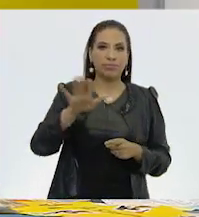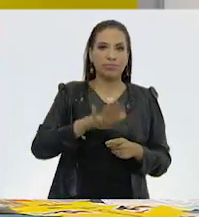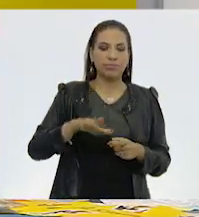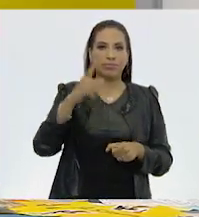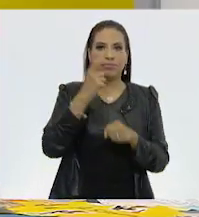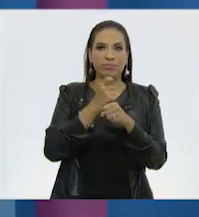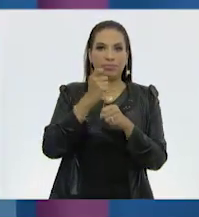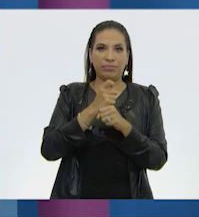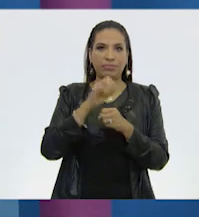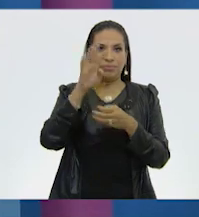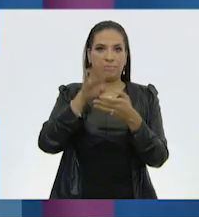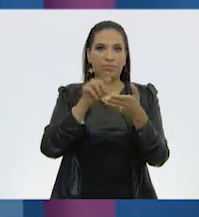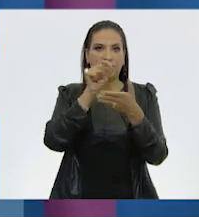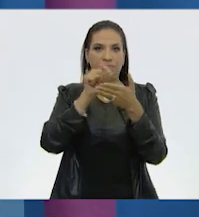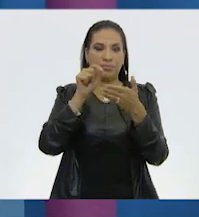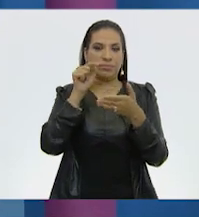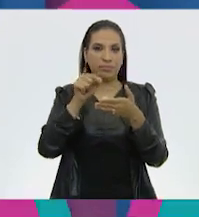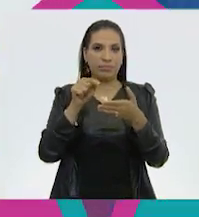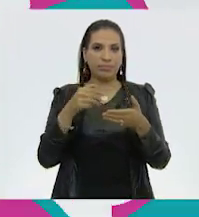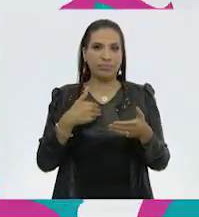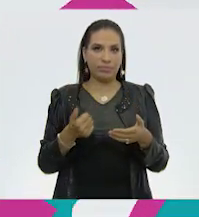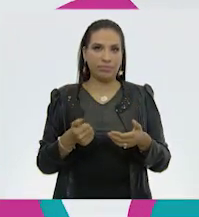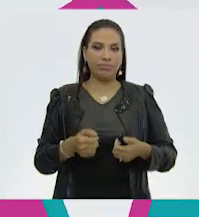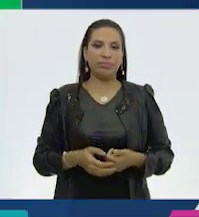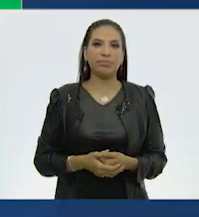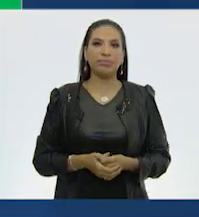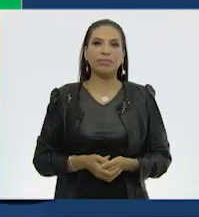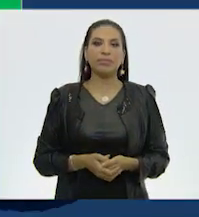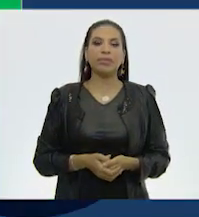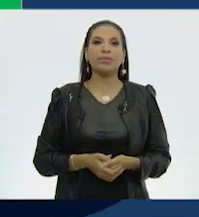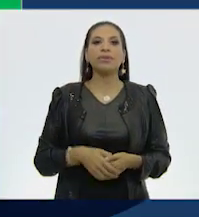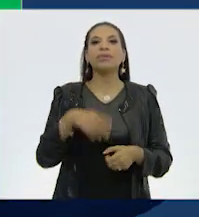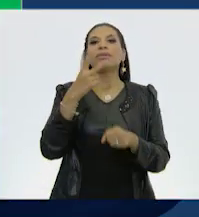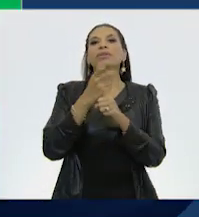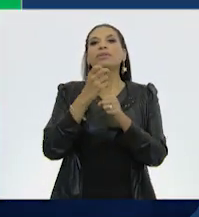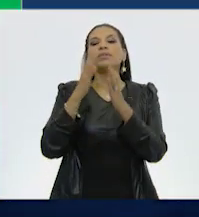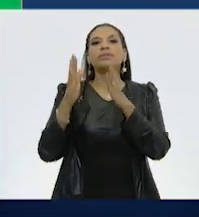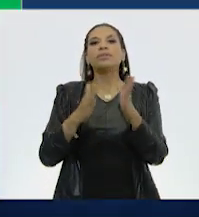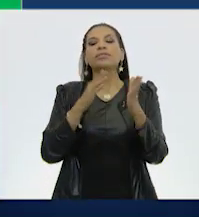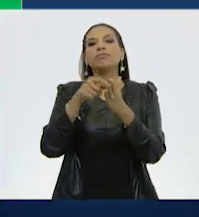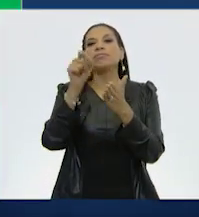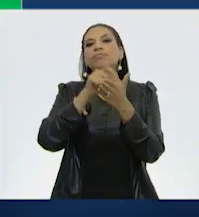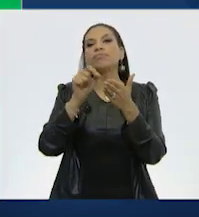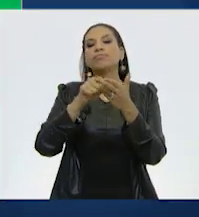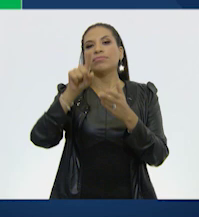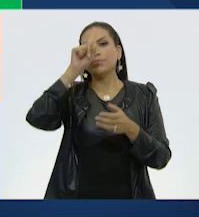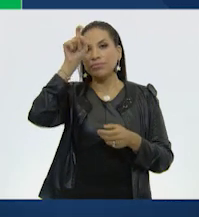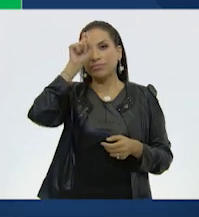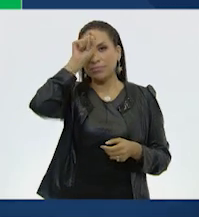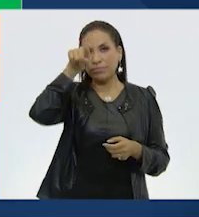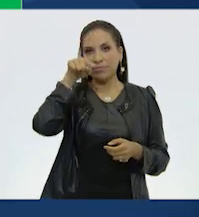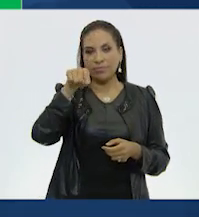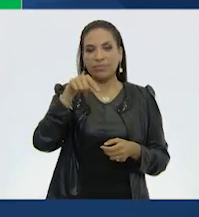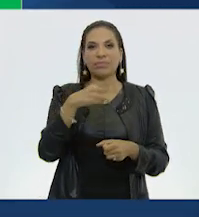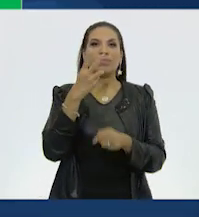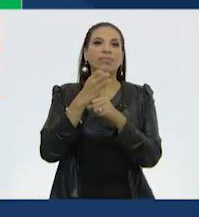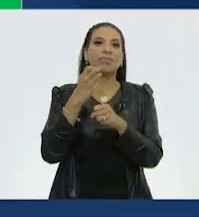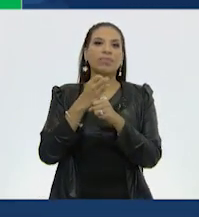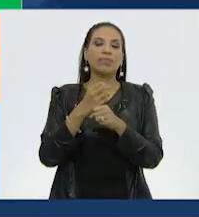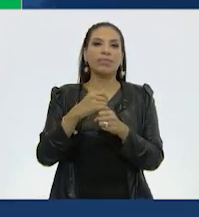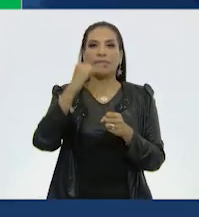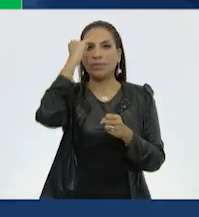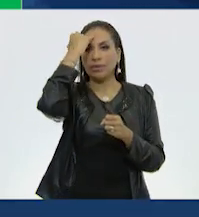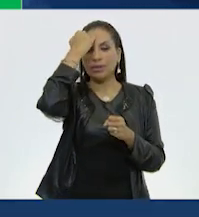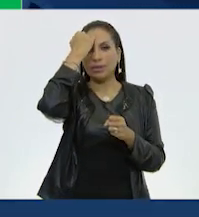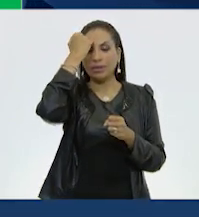el primer cuadro anotaremos Mesopotamia. En el segundo cuadro vamos a anotar Egipto. En el tercero,